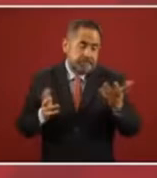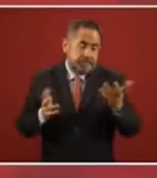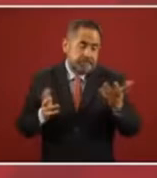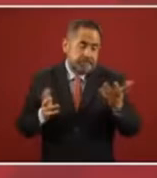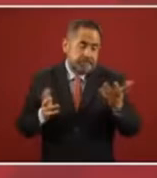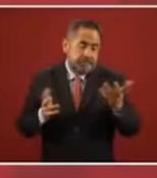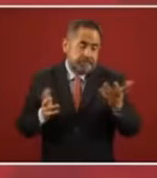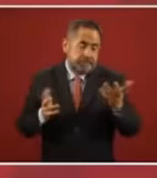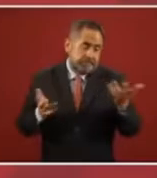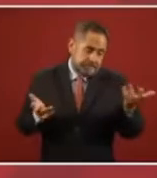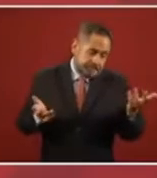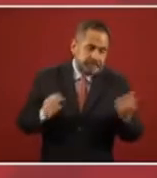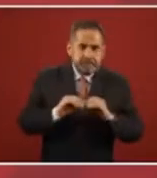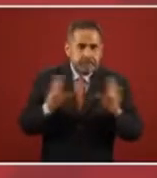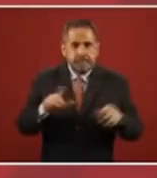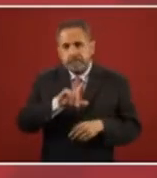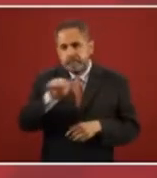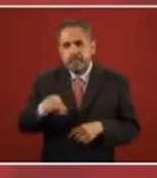viene